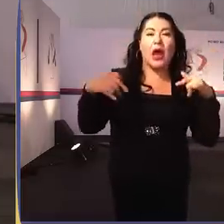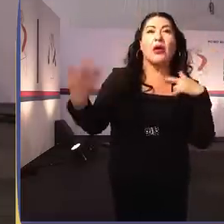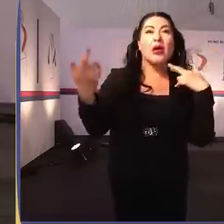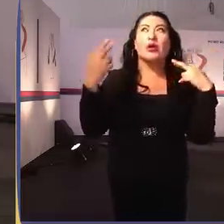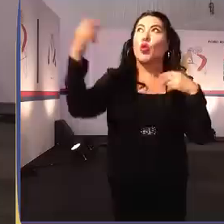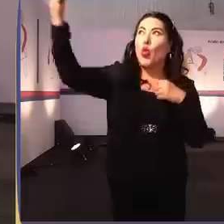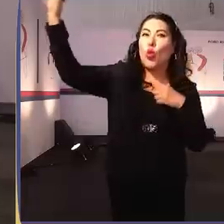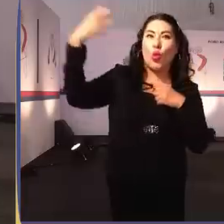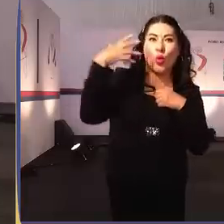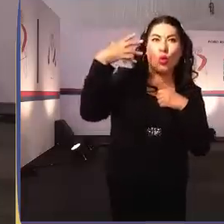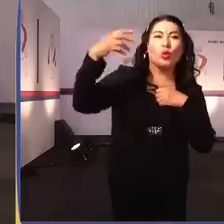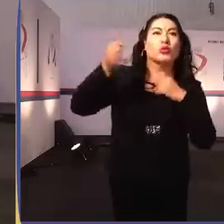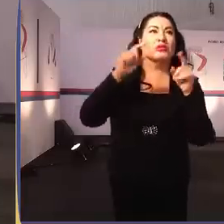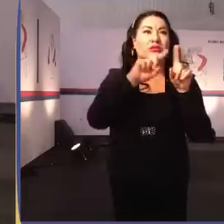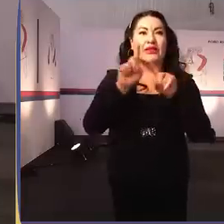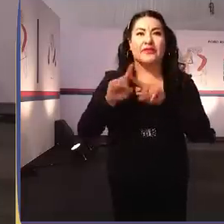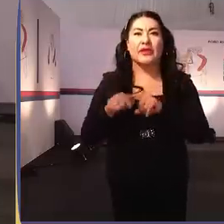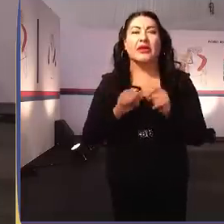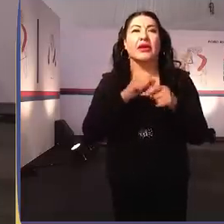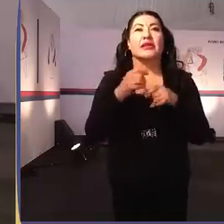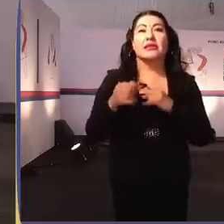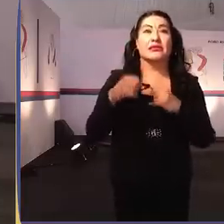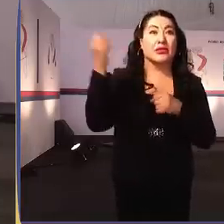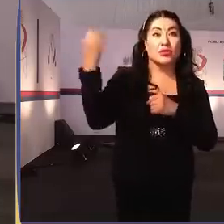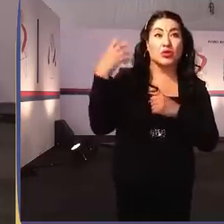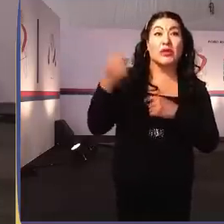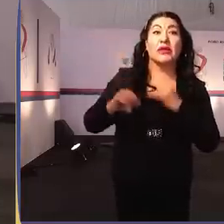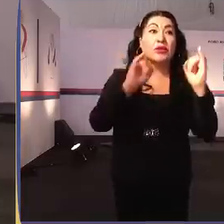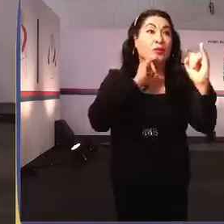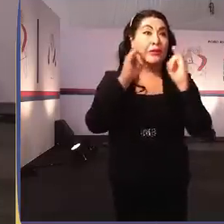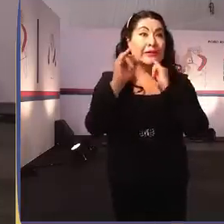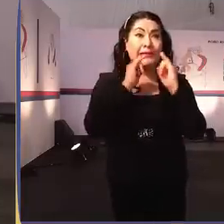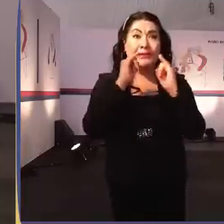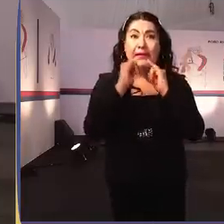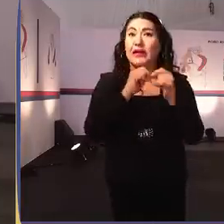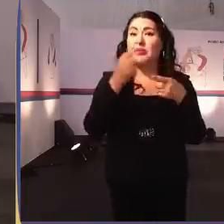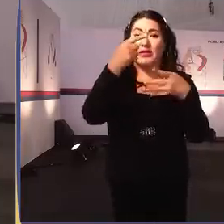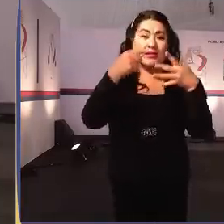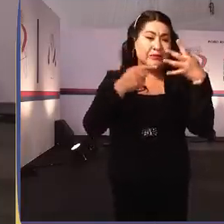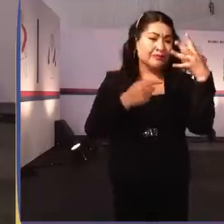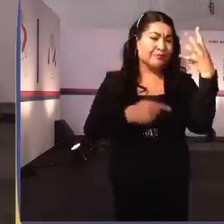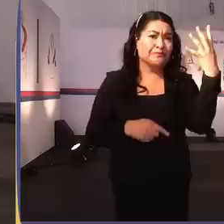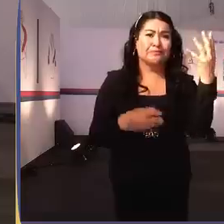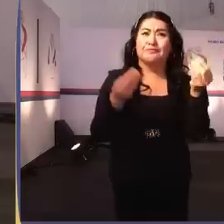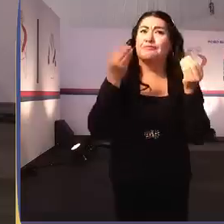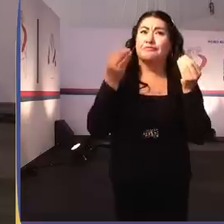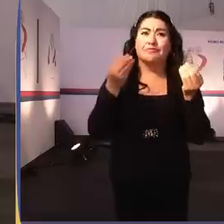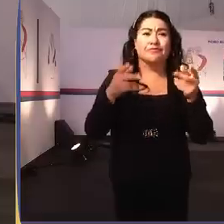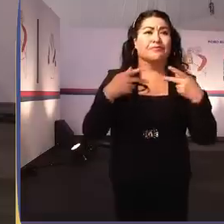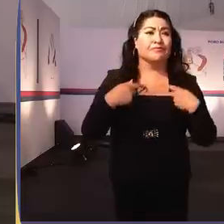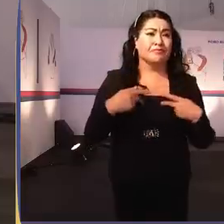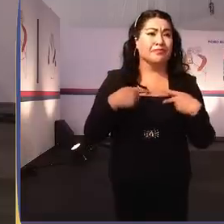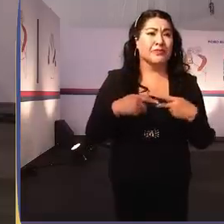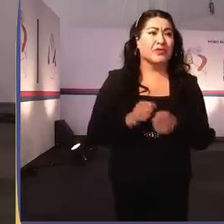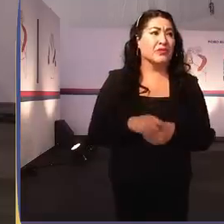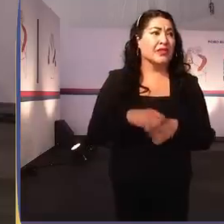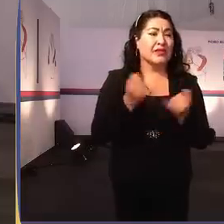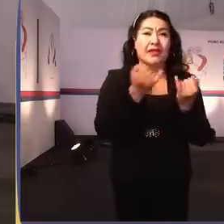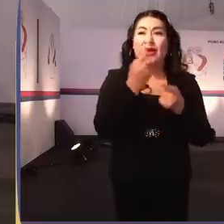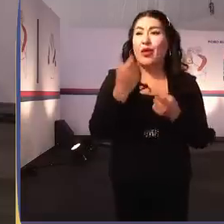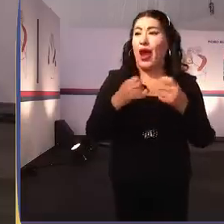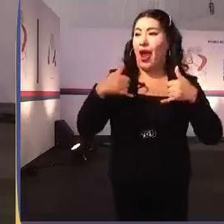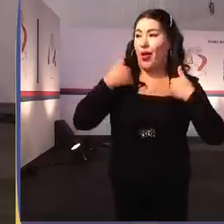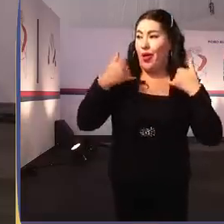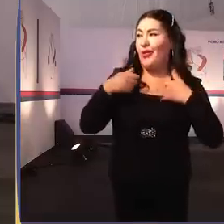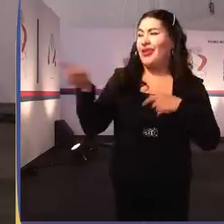quien está filmando, nuestra intérprete aquí. No sé, ¿usted joven? No, él está viendo el